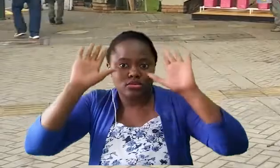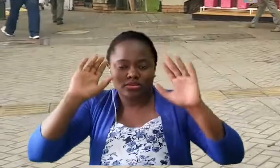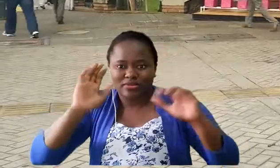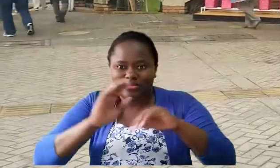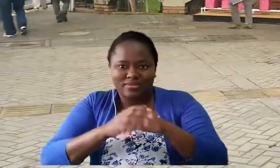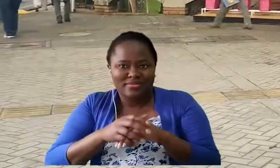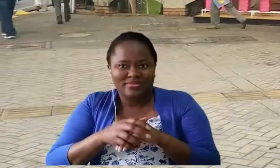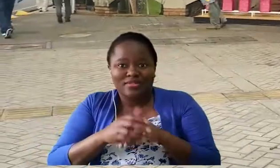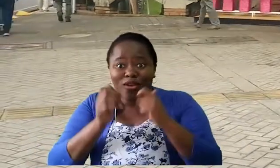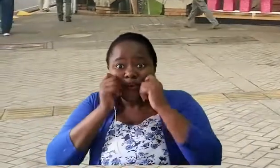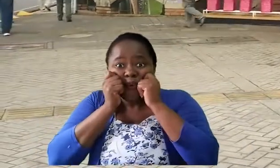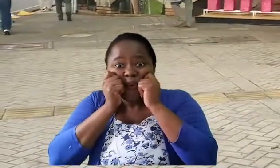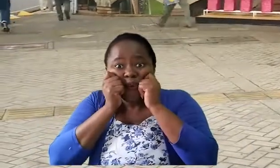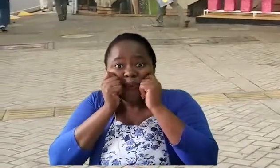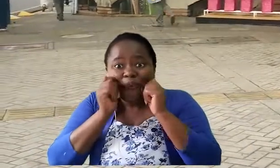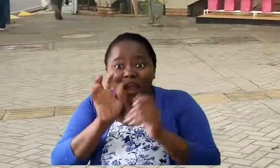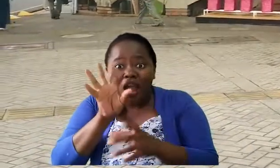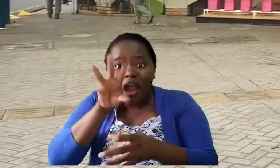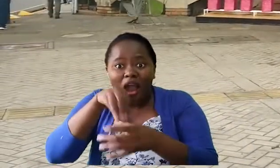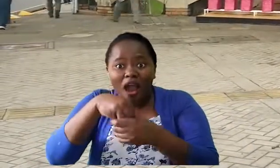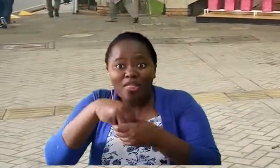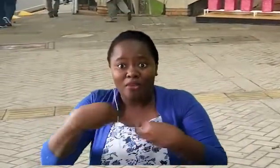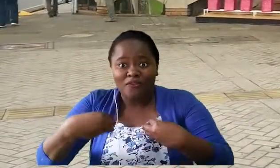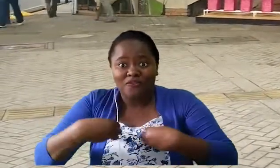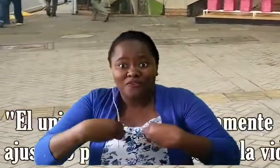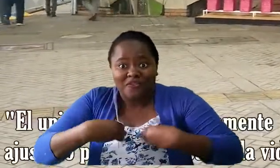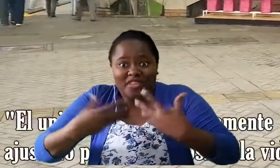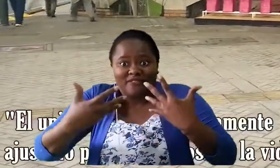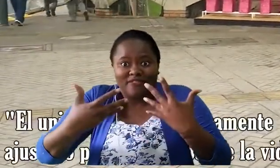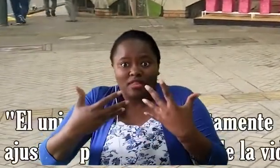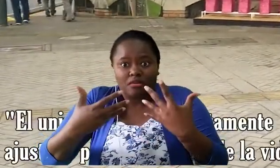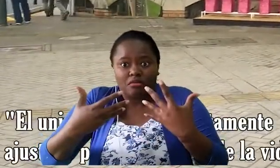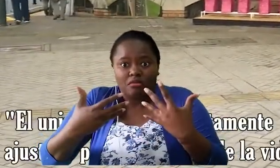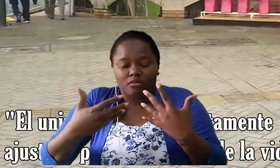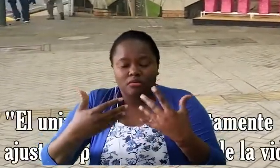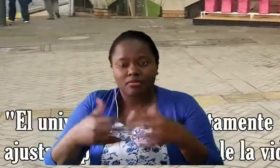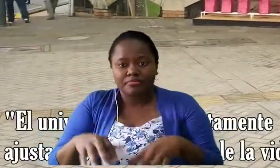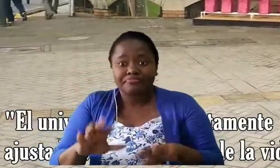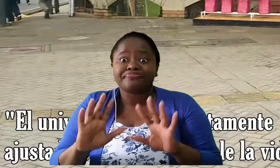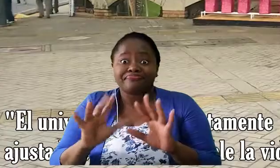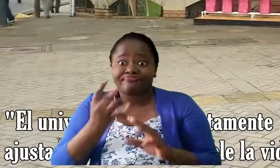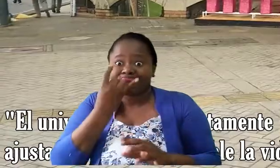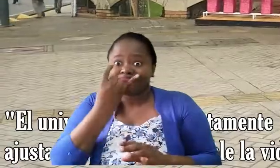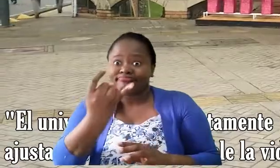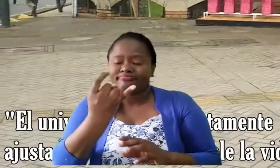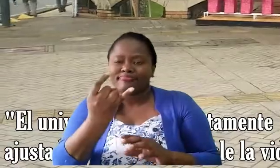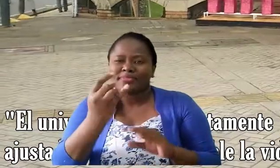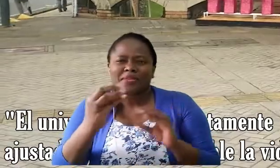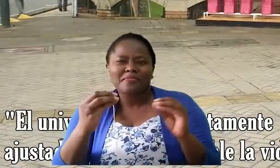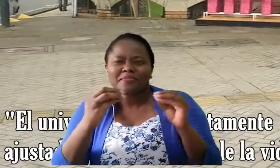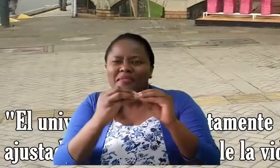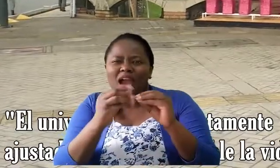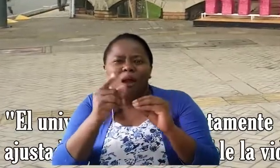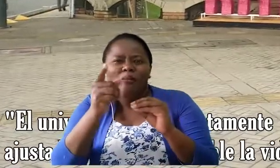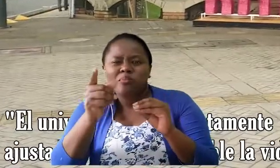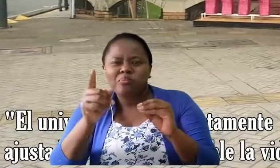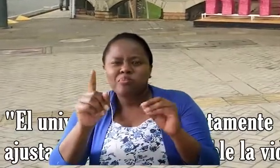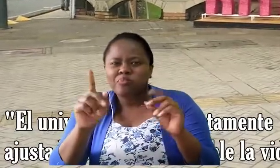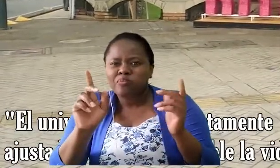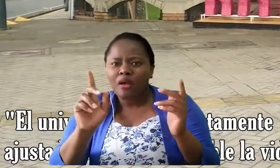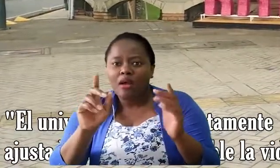podamos existir. Interesante. Pero además, el principio antrópico afirma que el universo